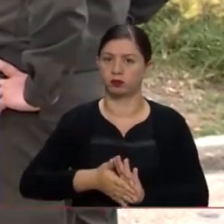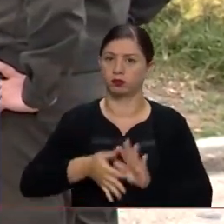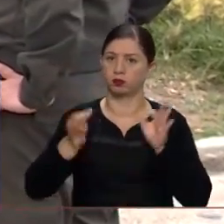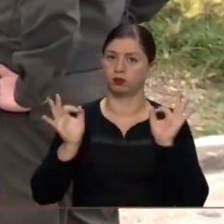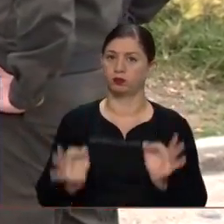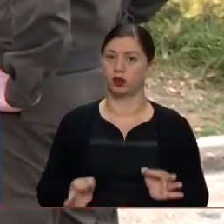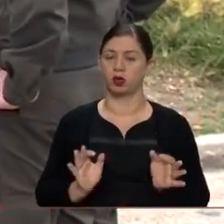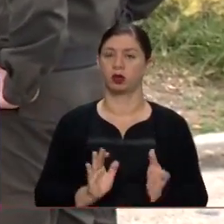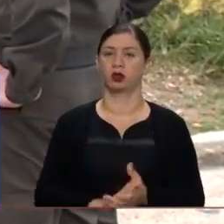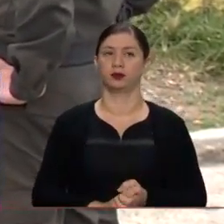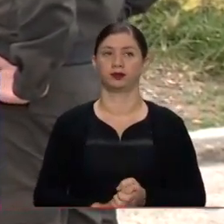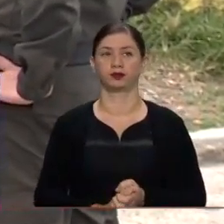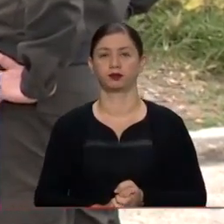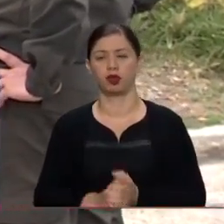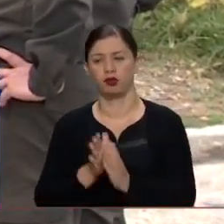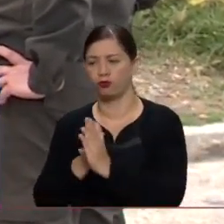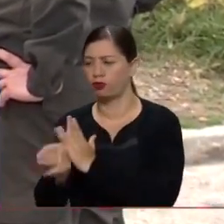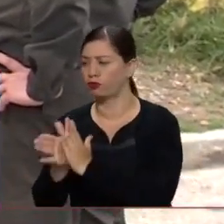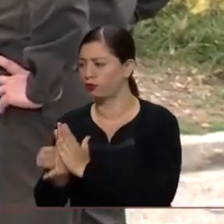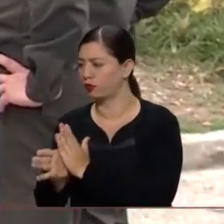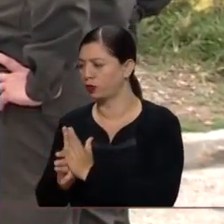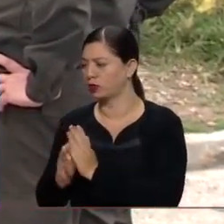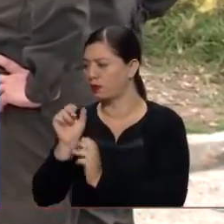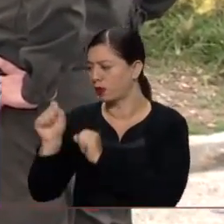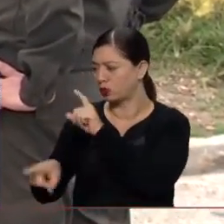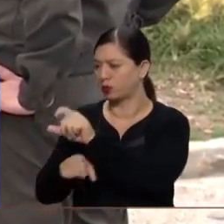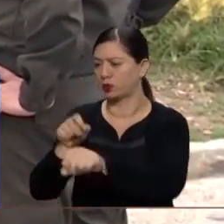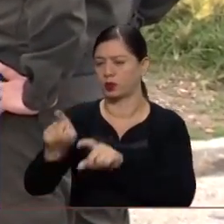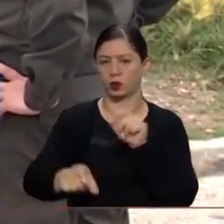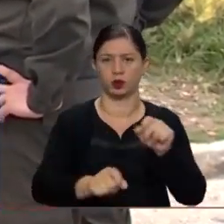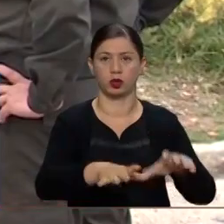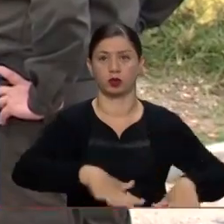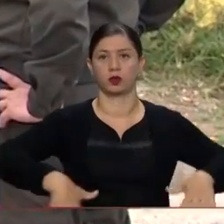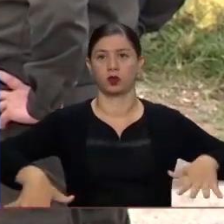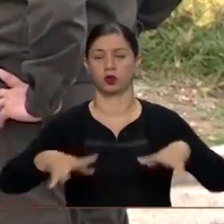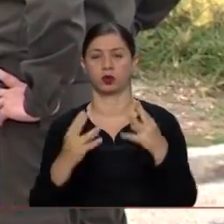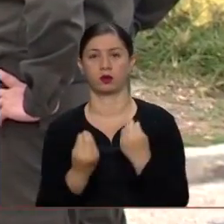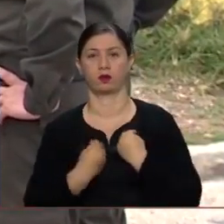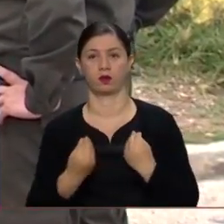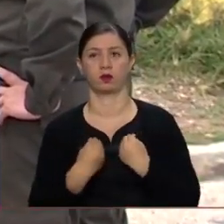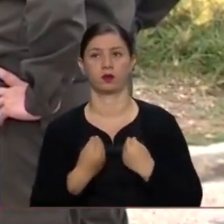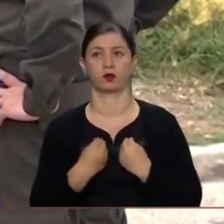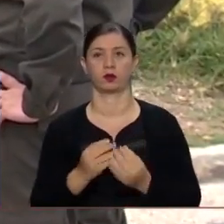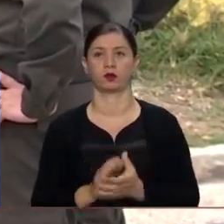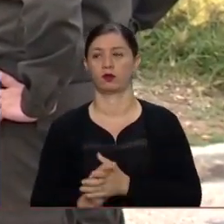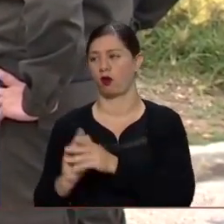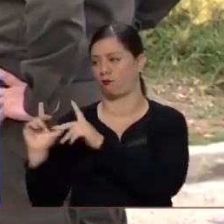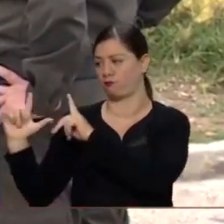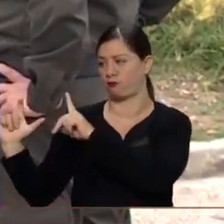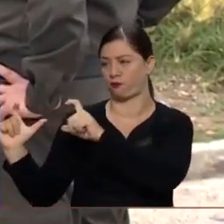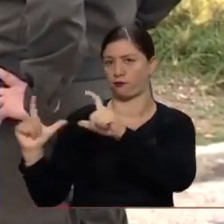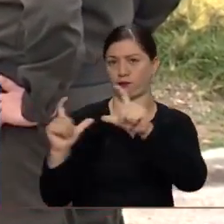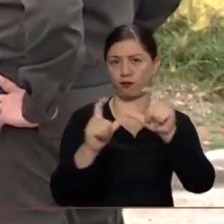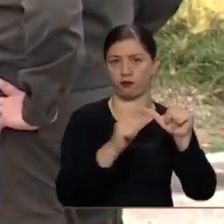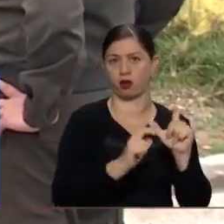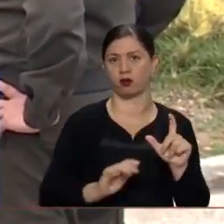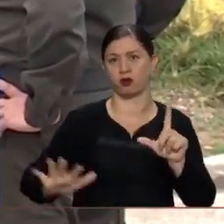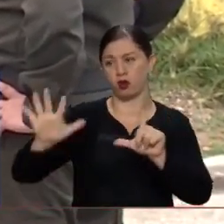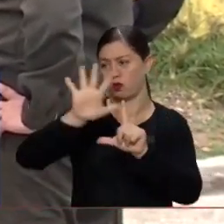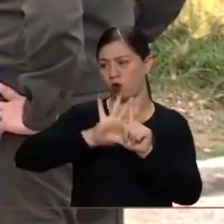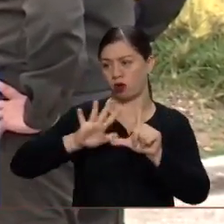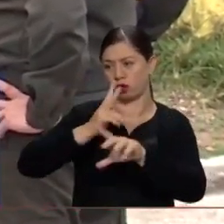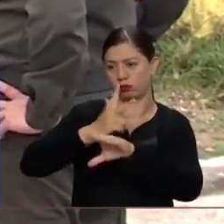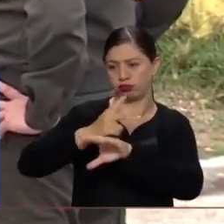para tomar información por parte de los habitantes de este sector, tomar fotografías a través de videos